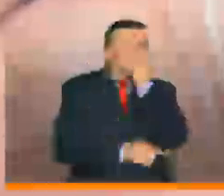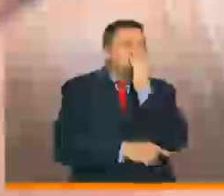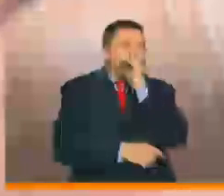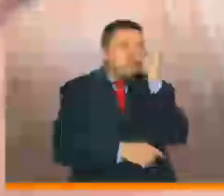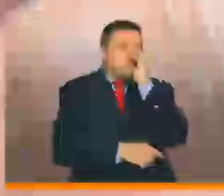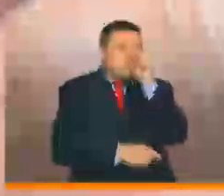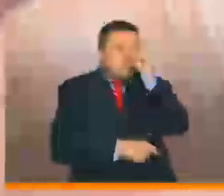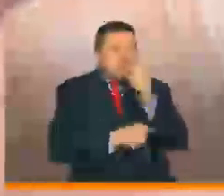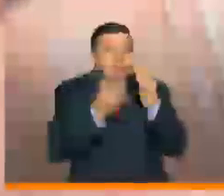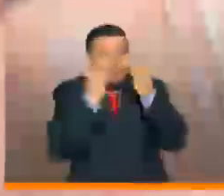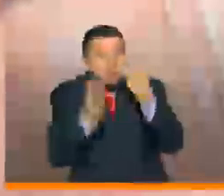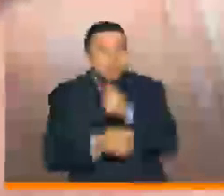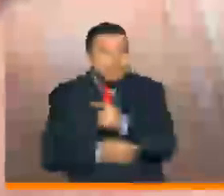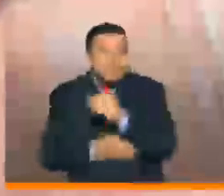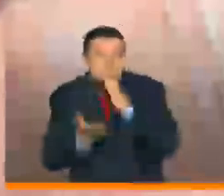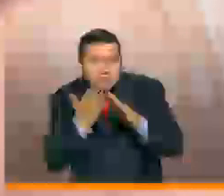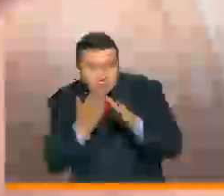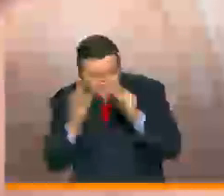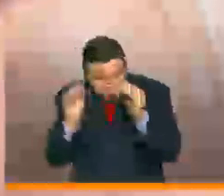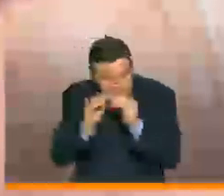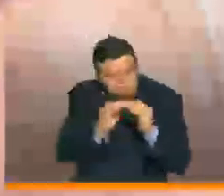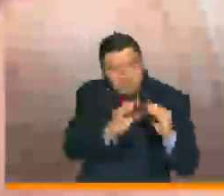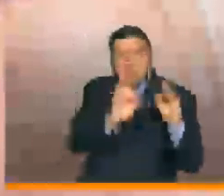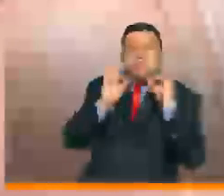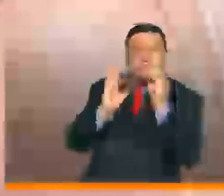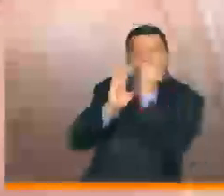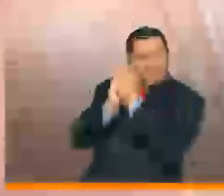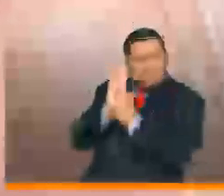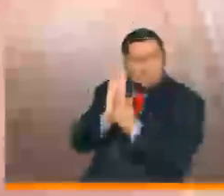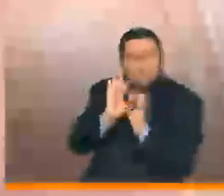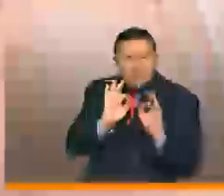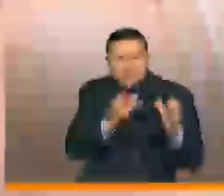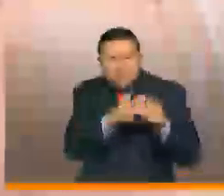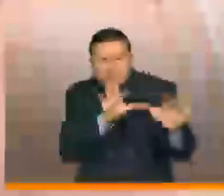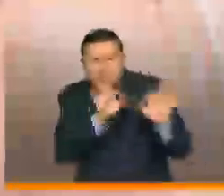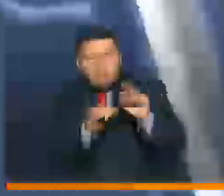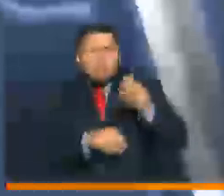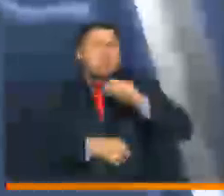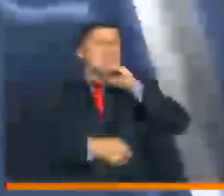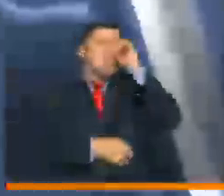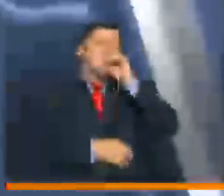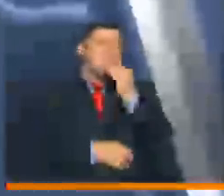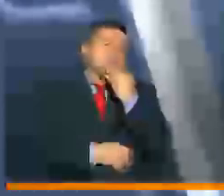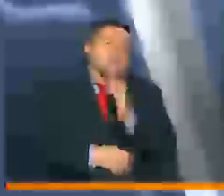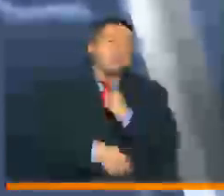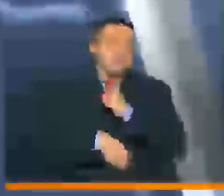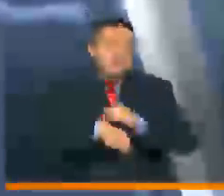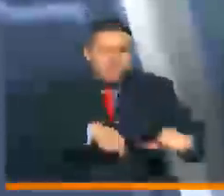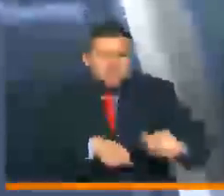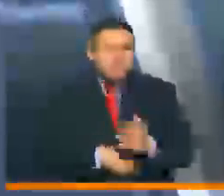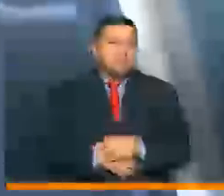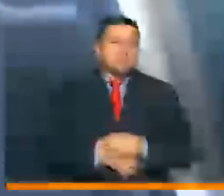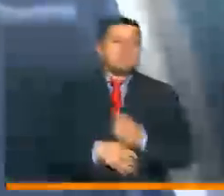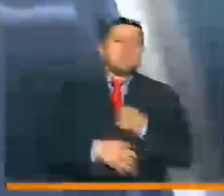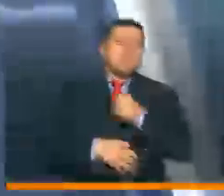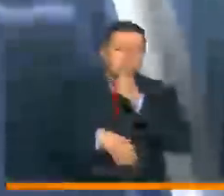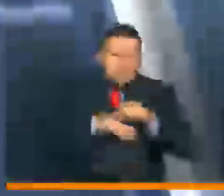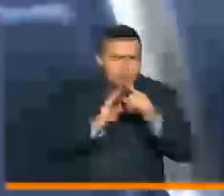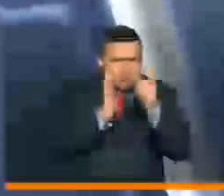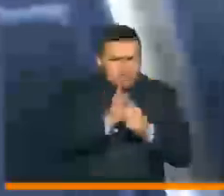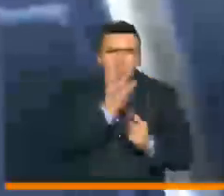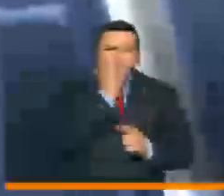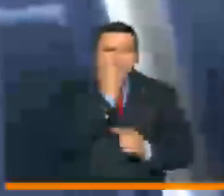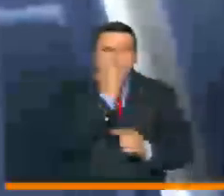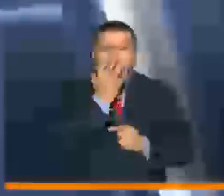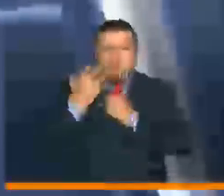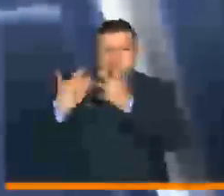del paciente crítico, diferimiento de los procedimientos electivos que requieran oxígenos, tales como cirugías, y la verificación de la integridad de las